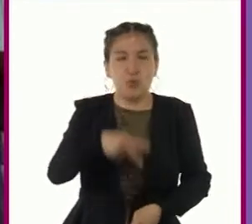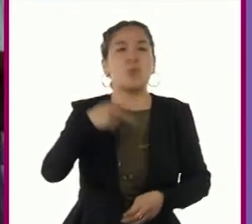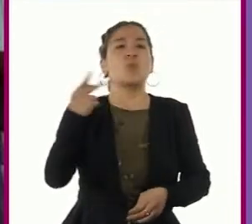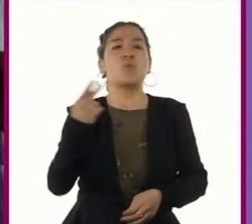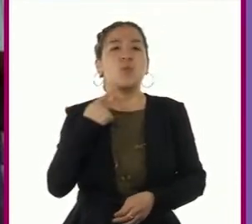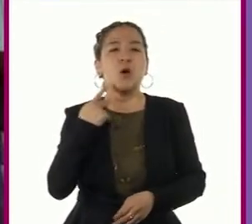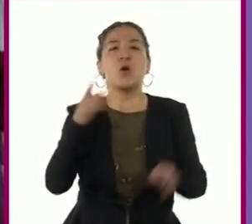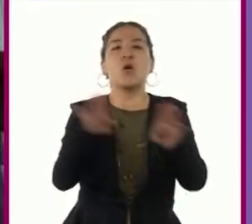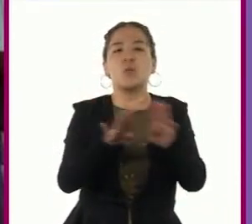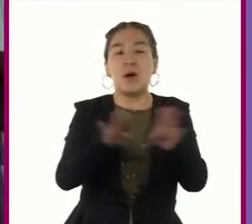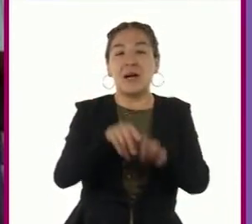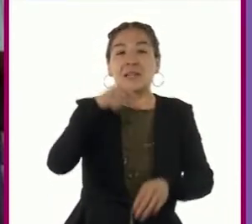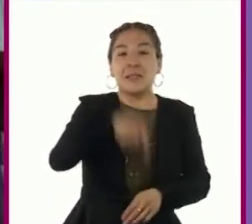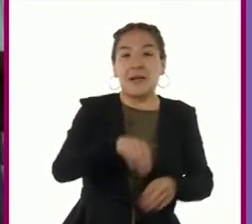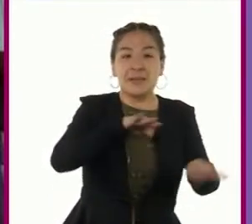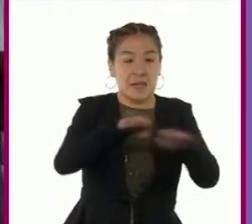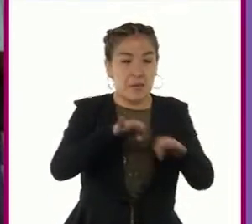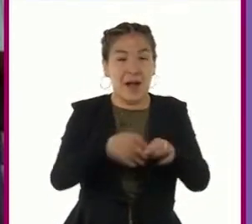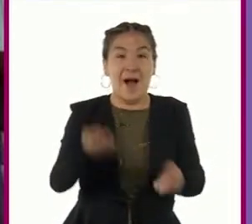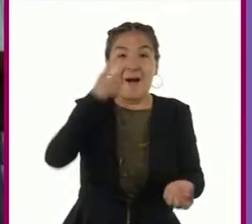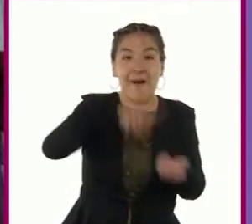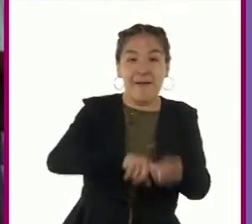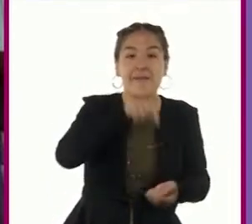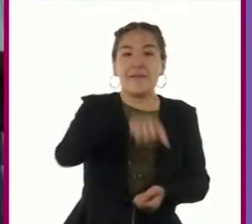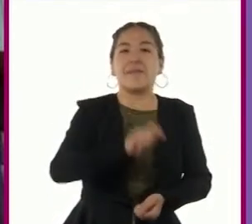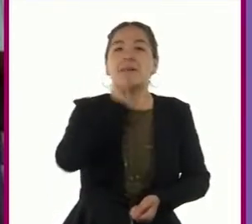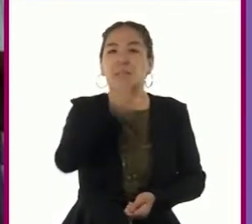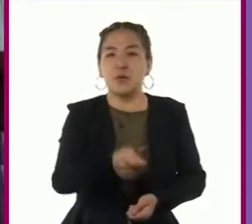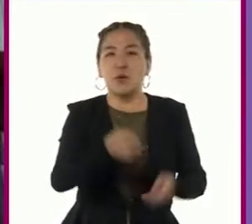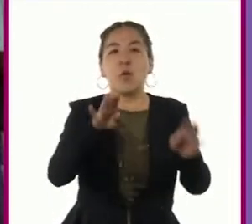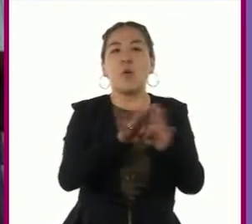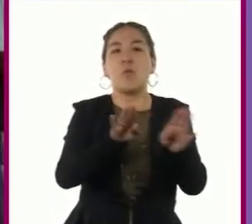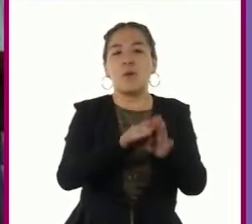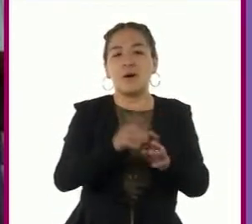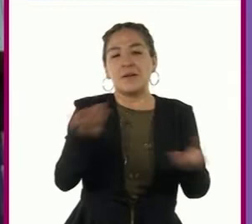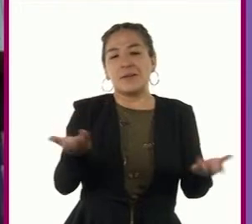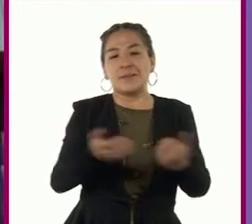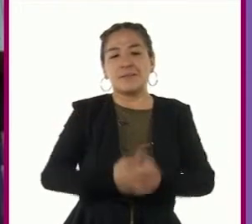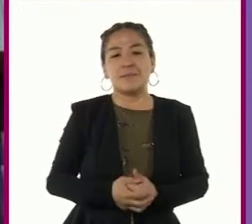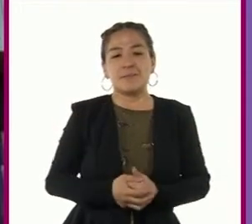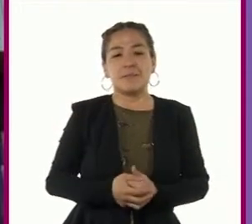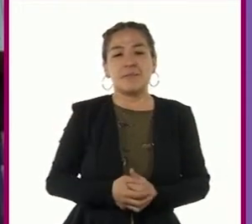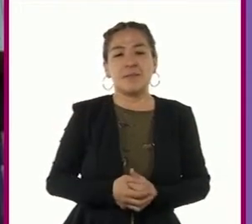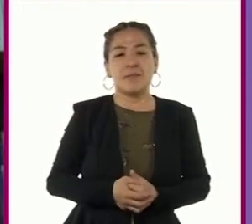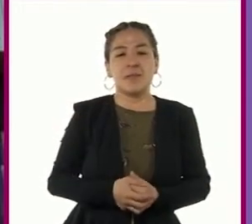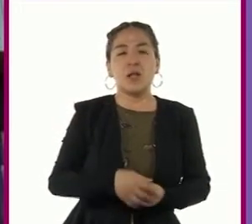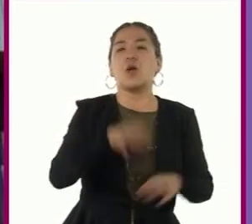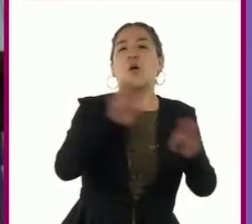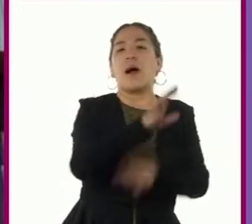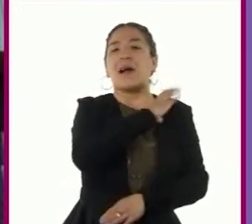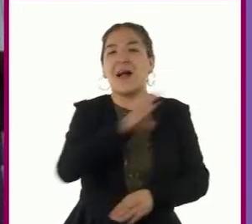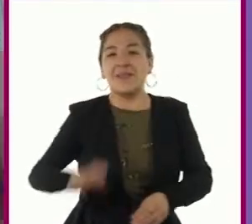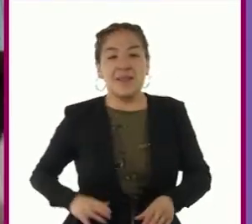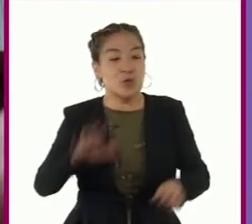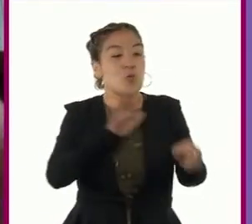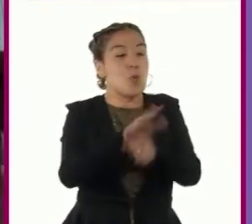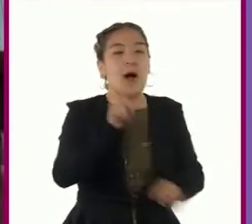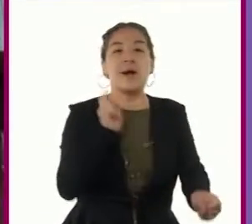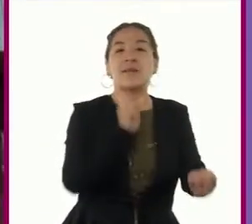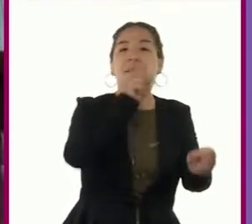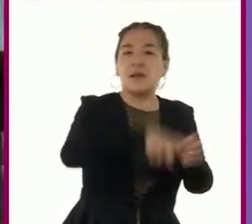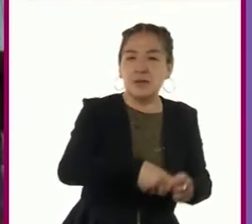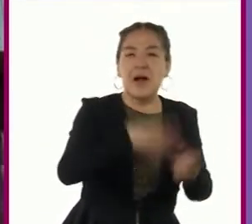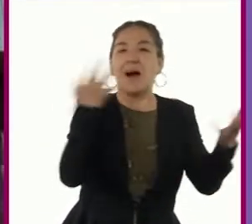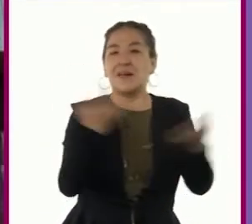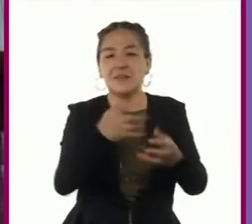compuesta de órganos internos y de personas que estén militando o que simplemente simpaticen con dicha fuerza. Quienes militan